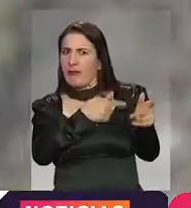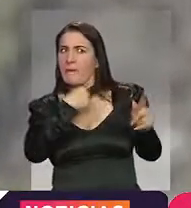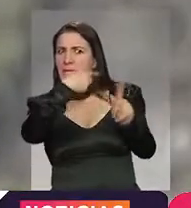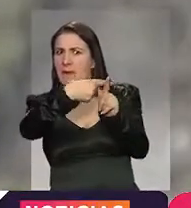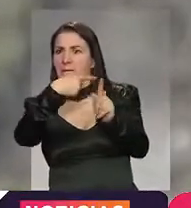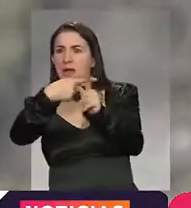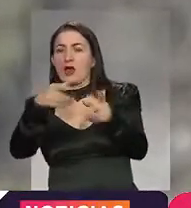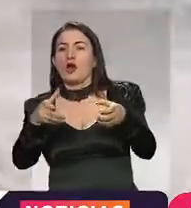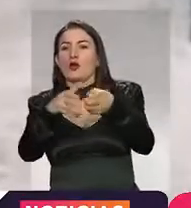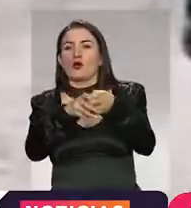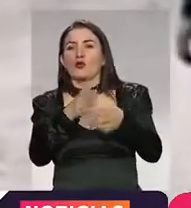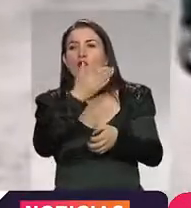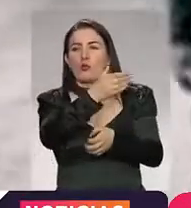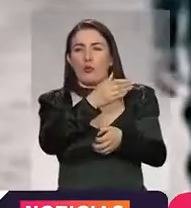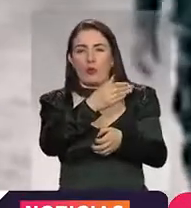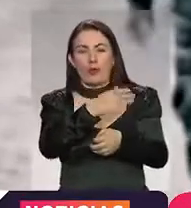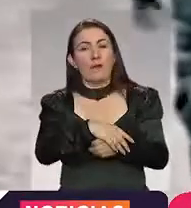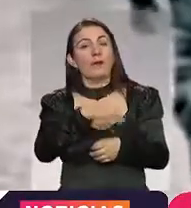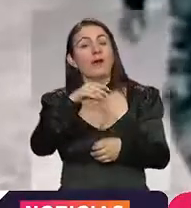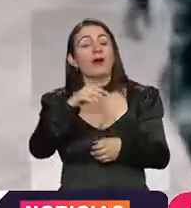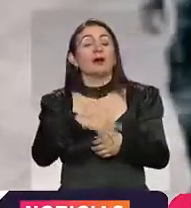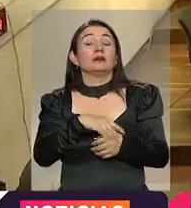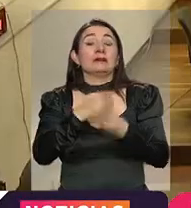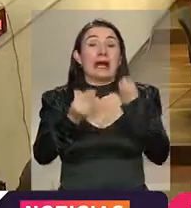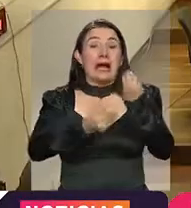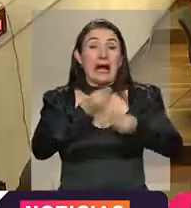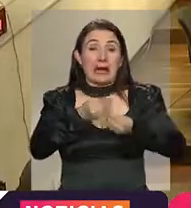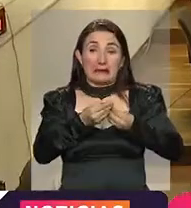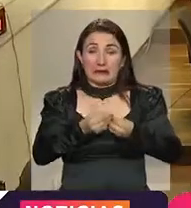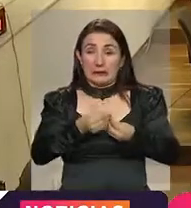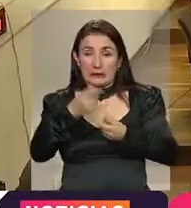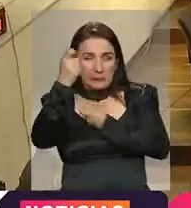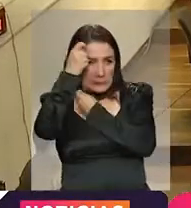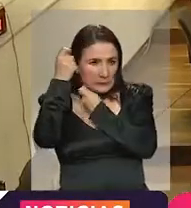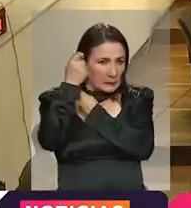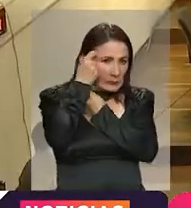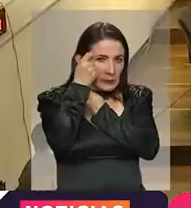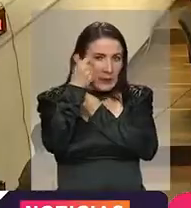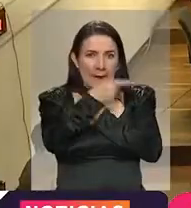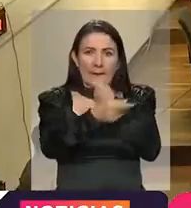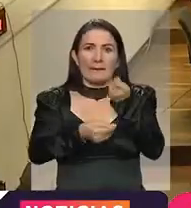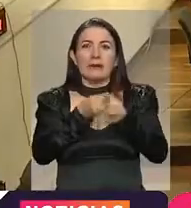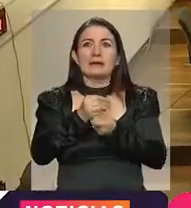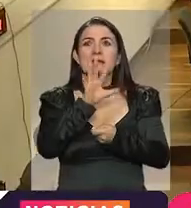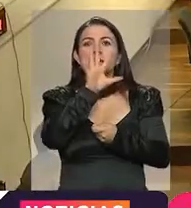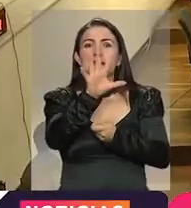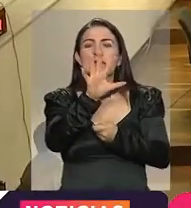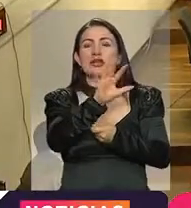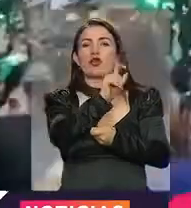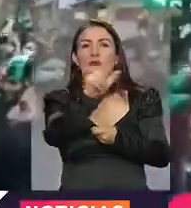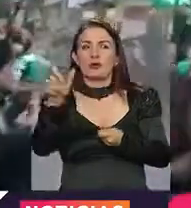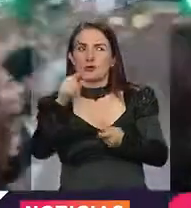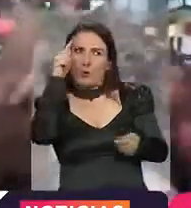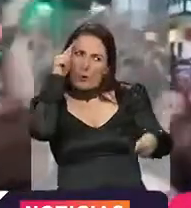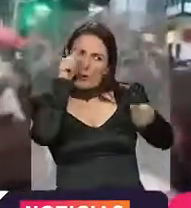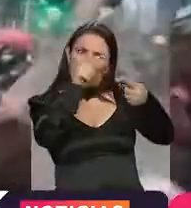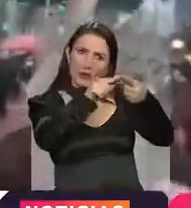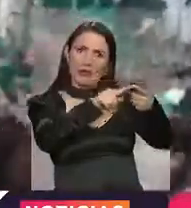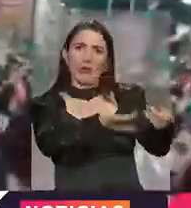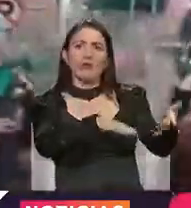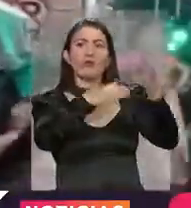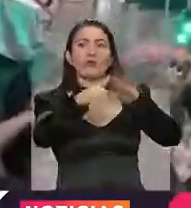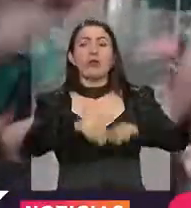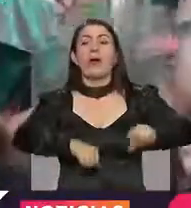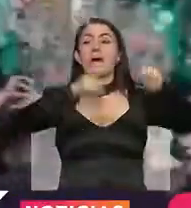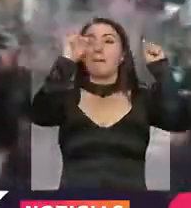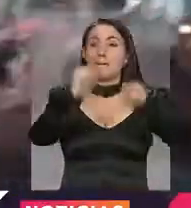por el supuesto grupo paramilitar, declarando como objetivos militares a los 5 magistrados que tomaron la decisión de autorizar